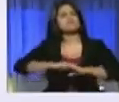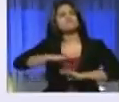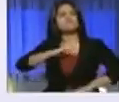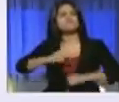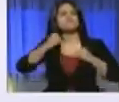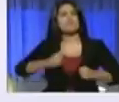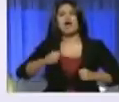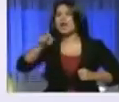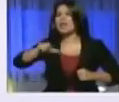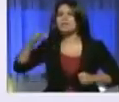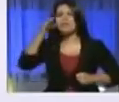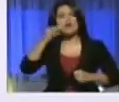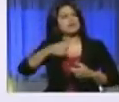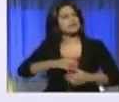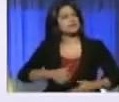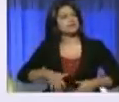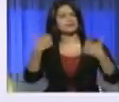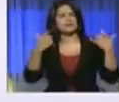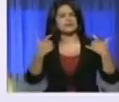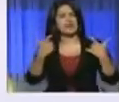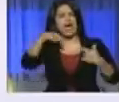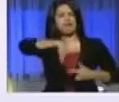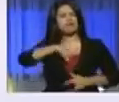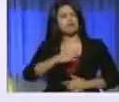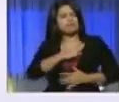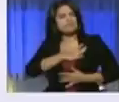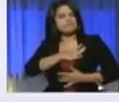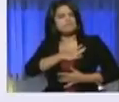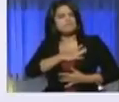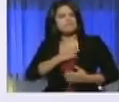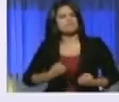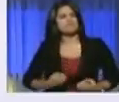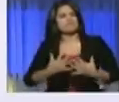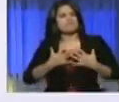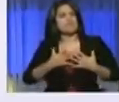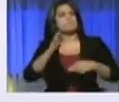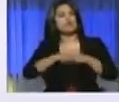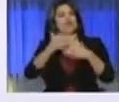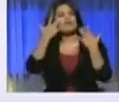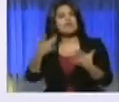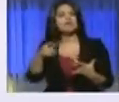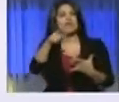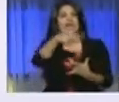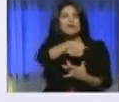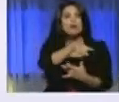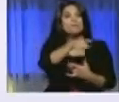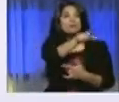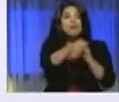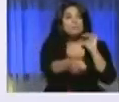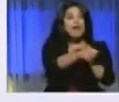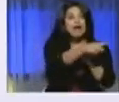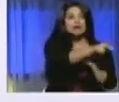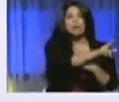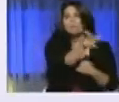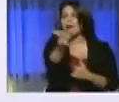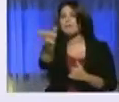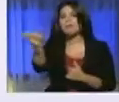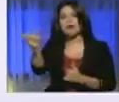indignación, con moral y con amor cuando ven los resultados de los ataques de los sicarios. Eso